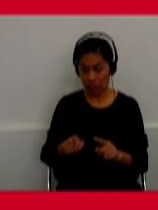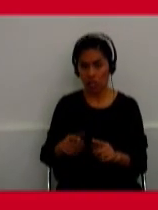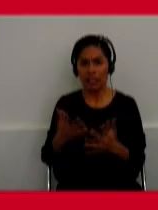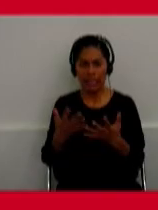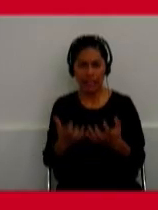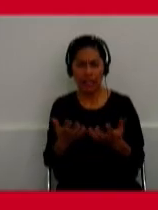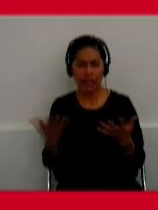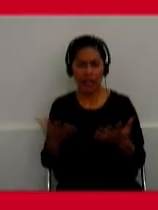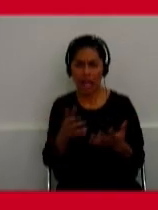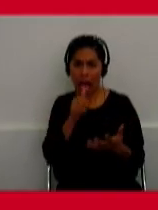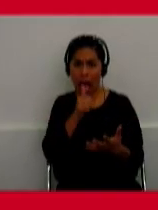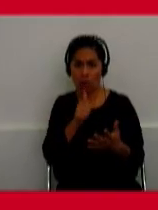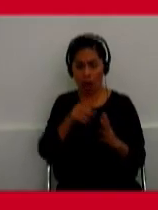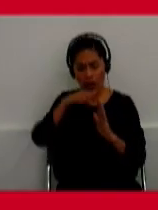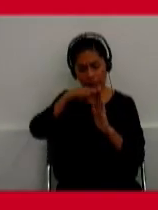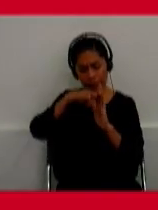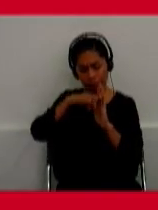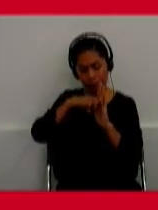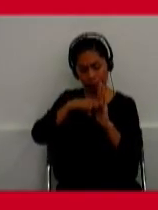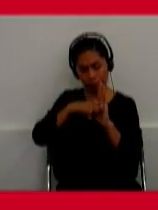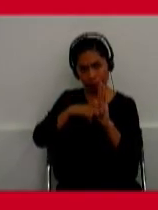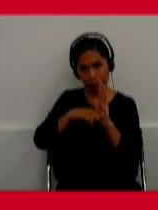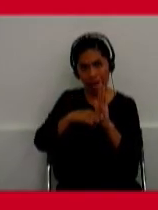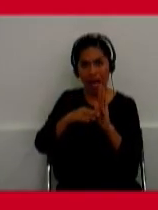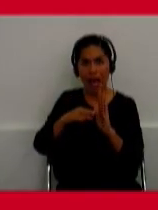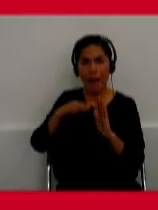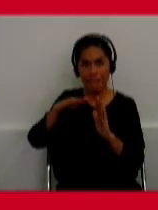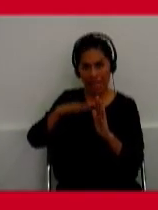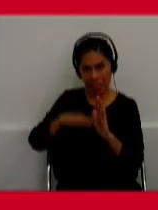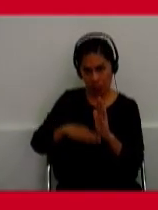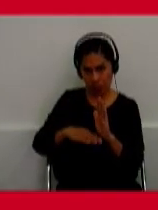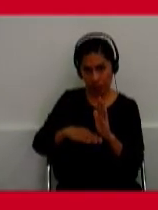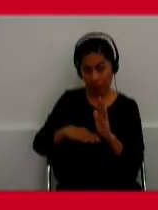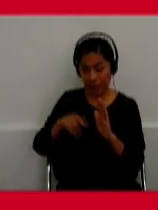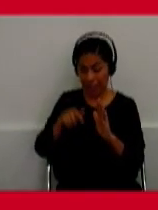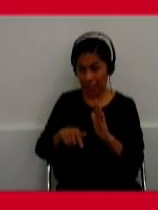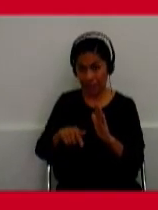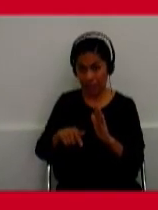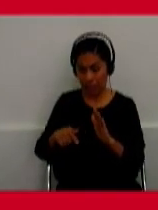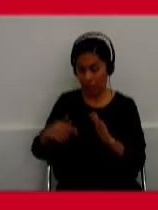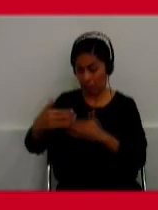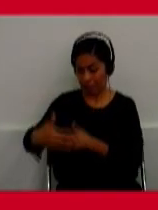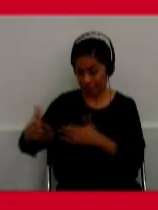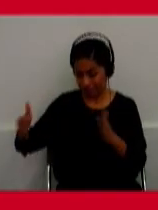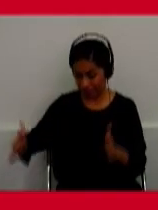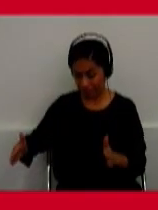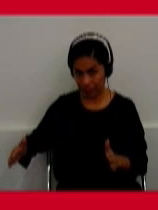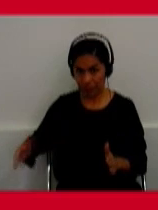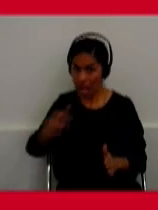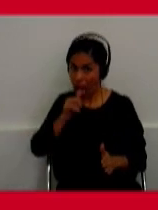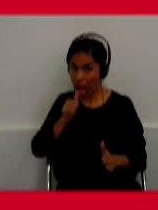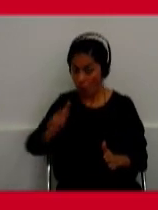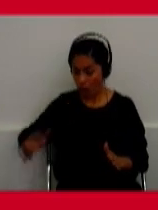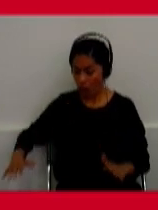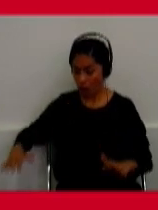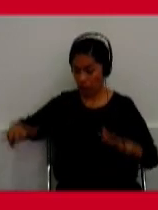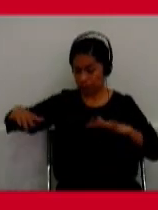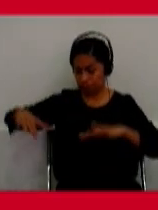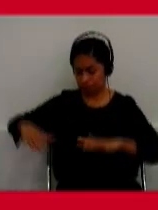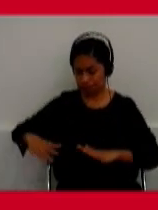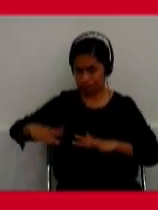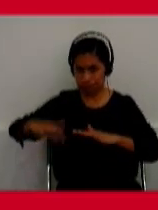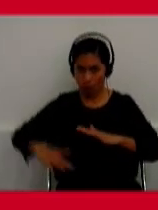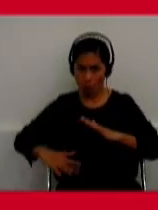al relave para que el relave que se disponga en el depósito tenga menor cantidad de agua.